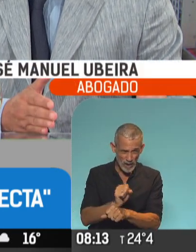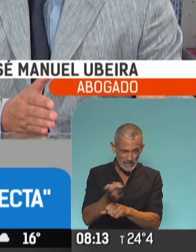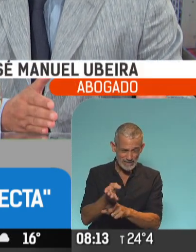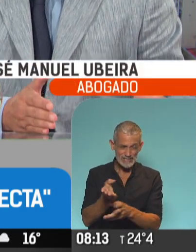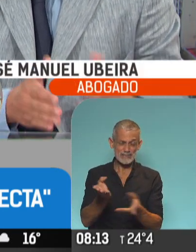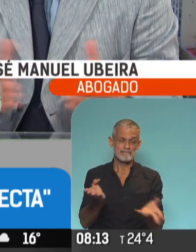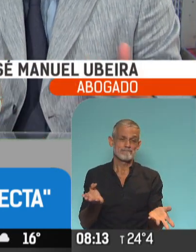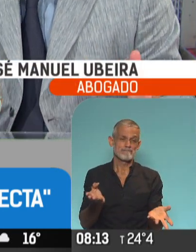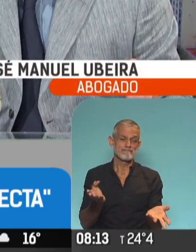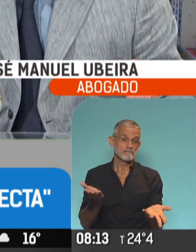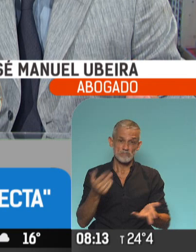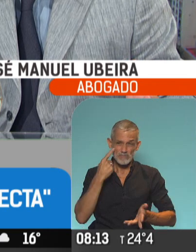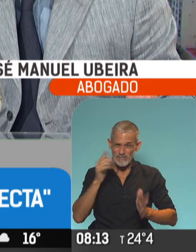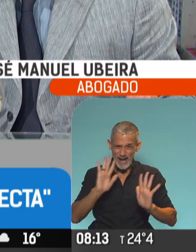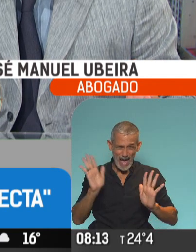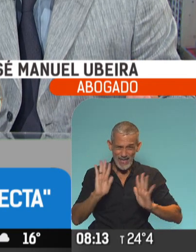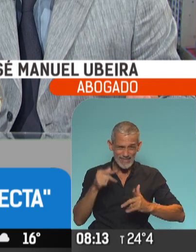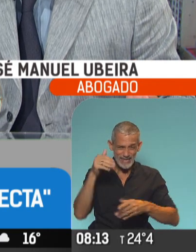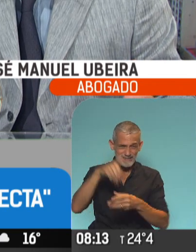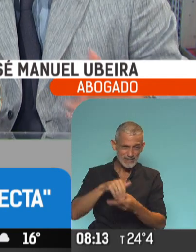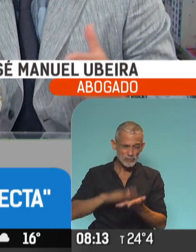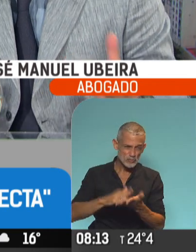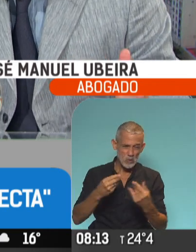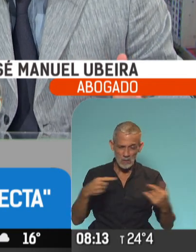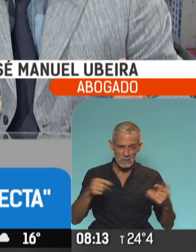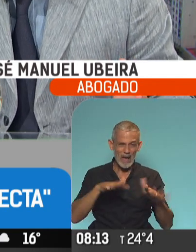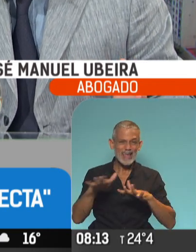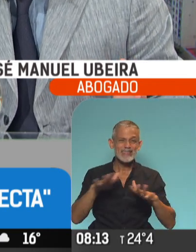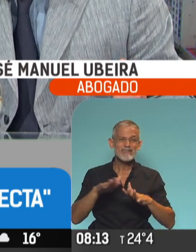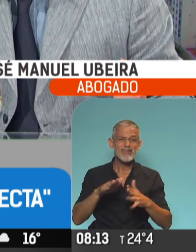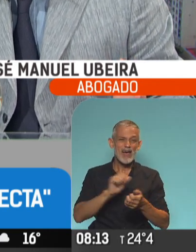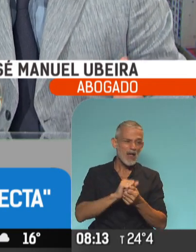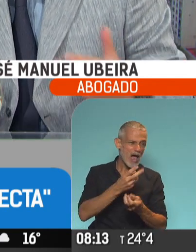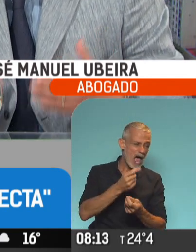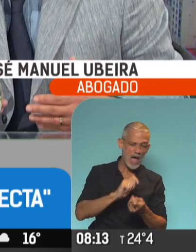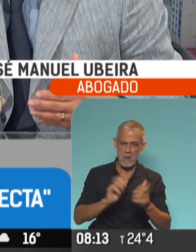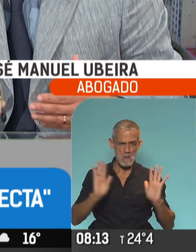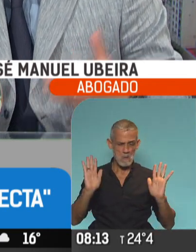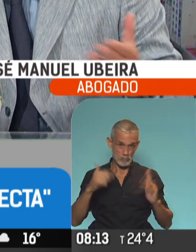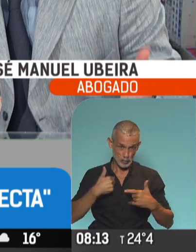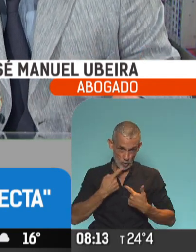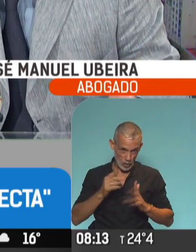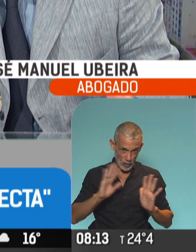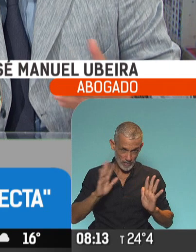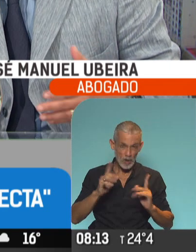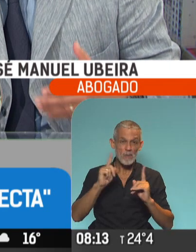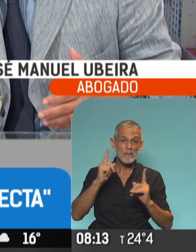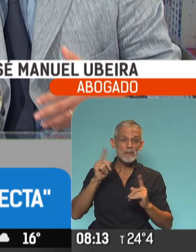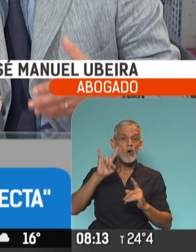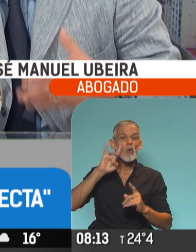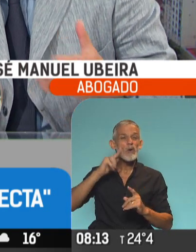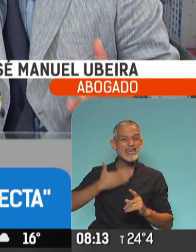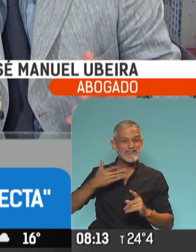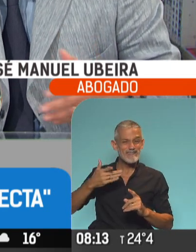cuando no tuvo ninguna participación en ninguna actividad de lavado. no lo digo yo, vino la UIF,